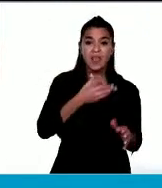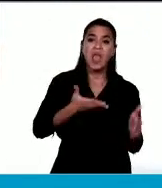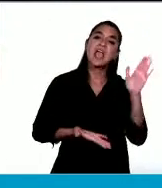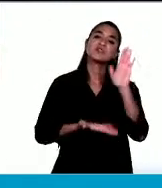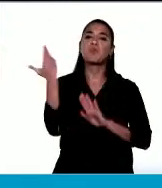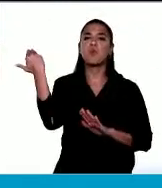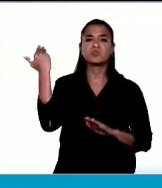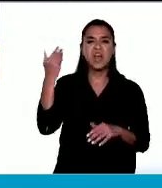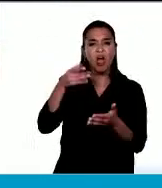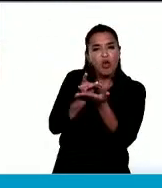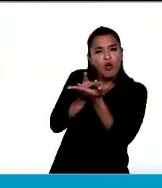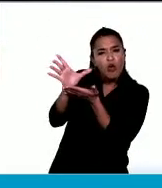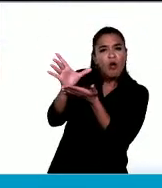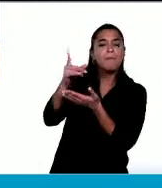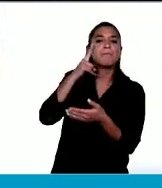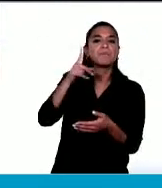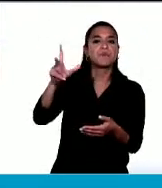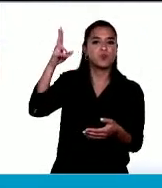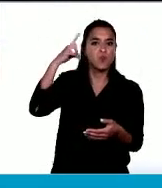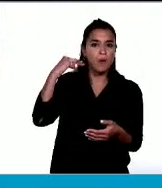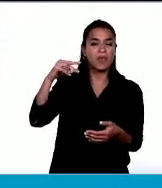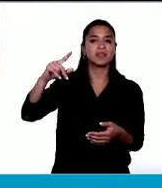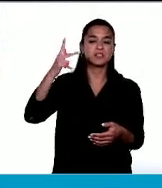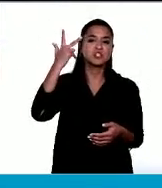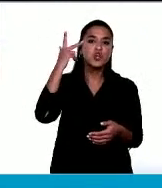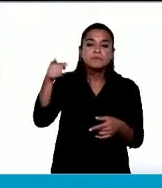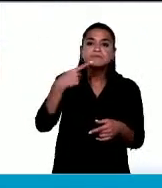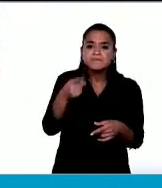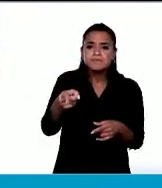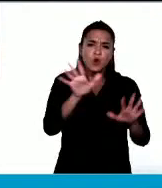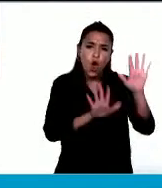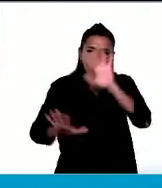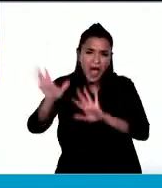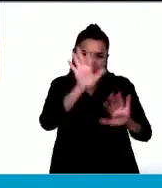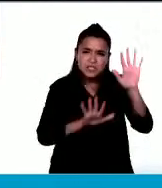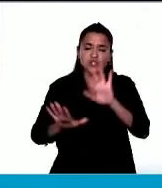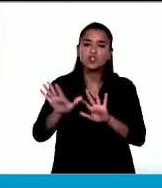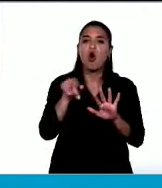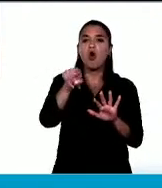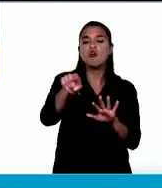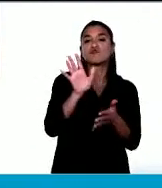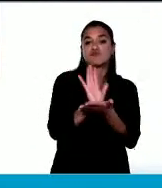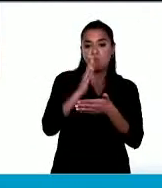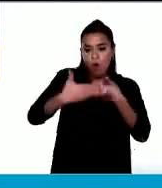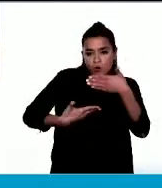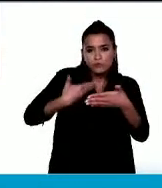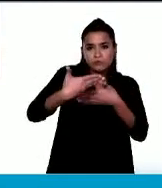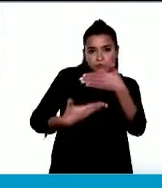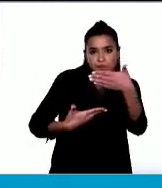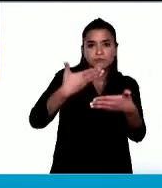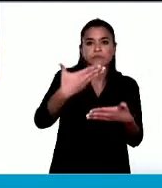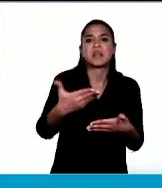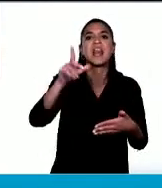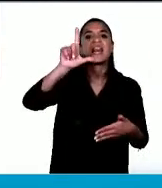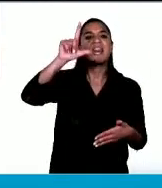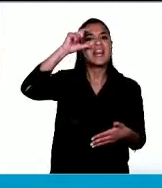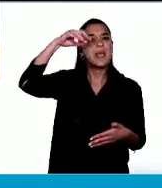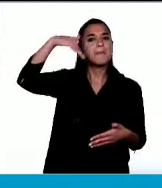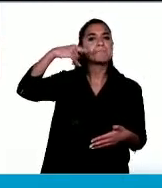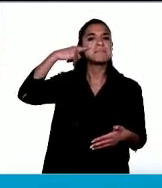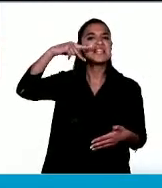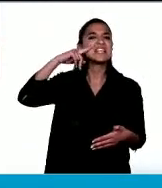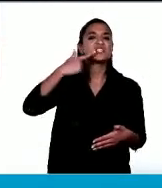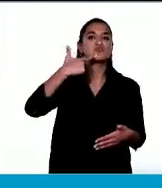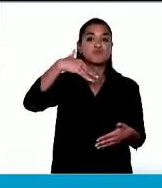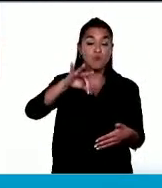por la burocracia estalinista, organizó la oposición de izquierda internacional como continuadora del bolchevismo-leninismo, para luego fundar